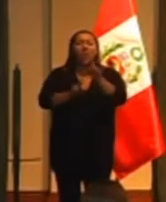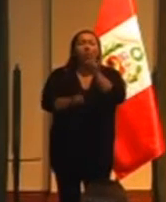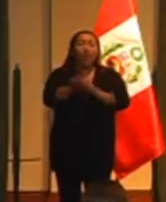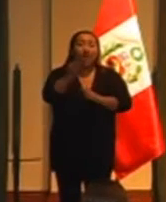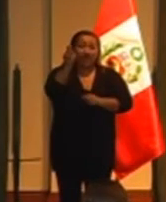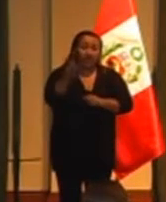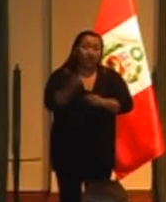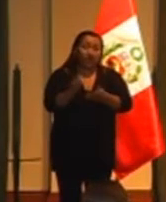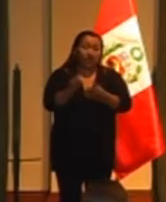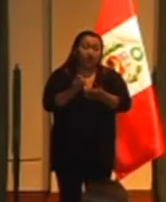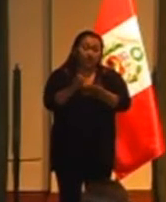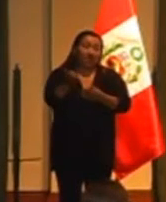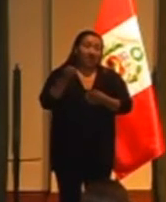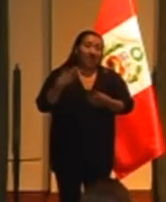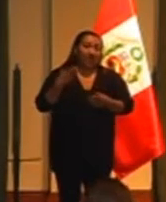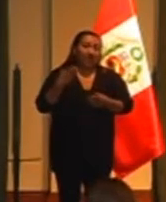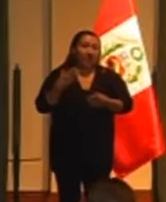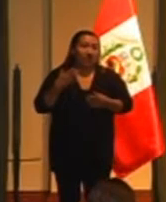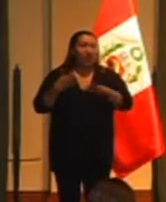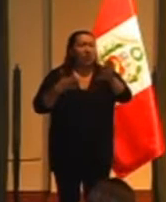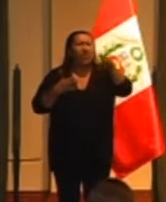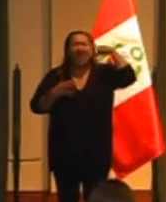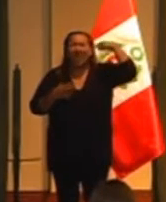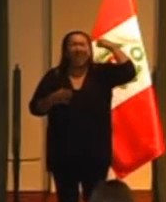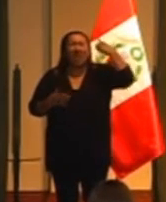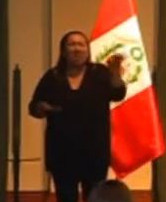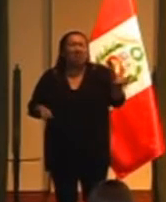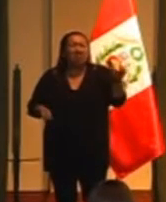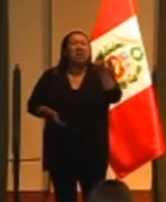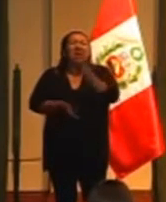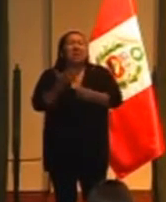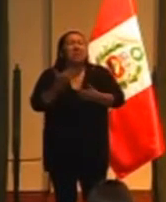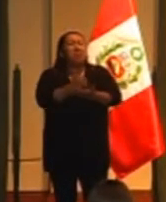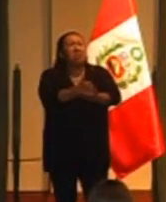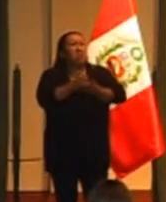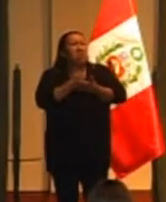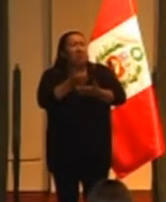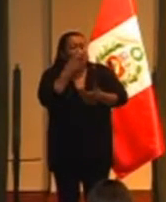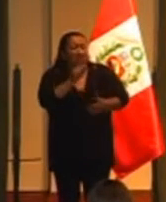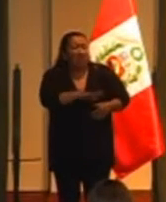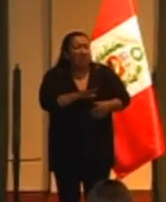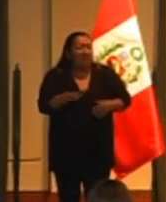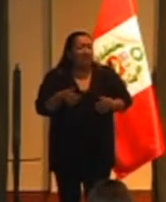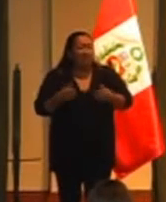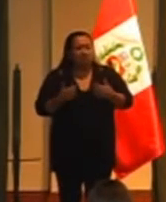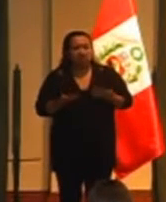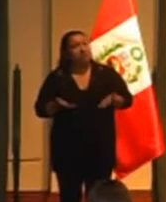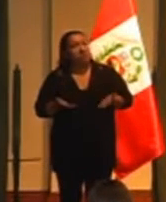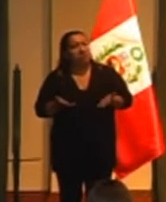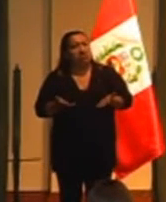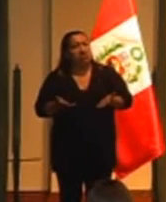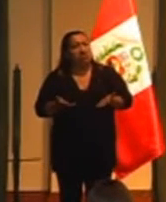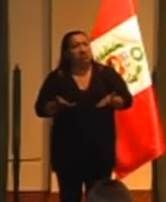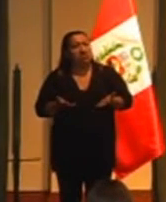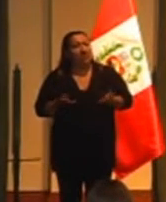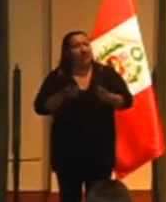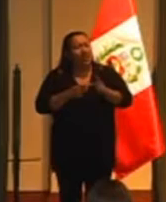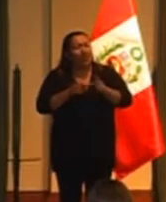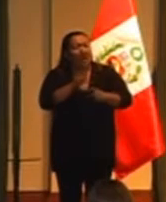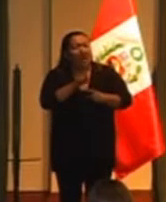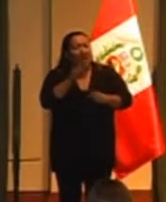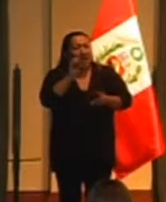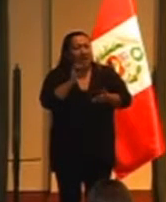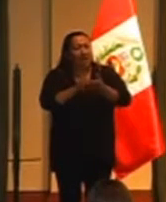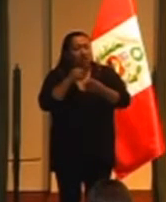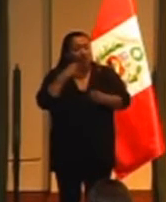vez, estás loco, ¿qué te pueden aportar las criaturas? Y cada vez que recuerdo